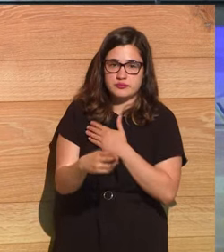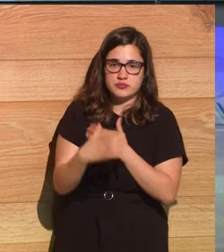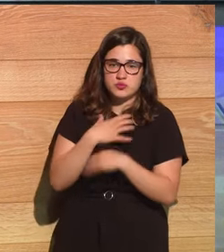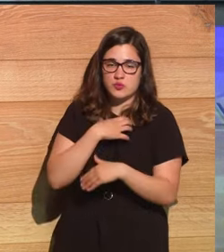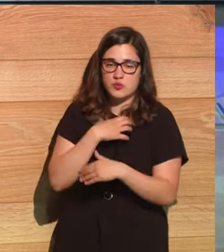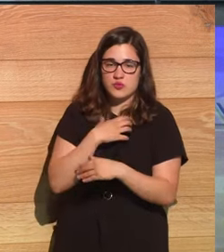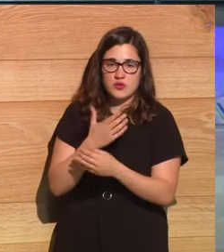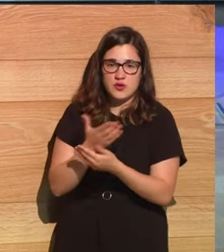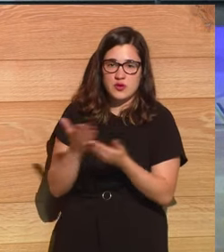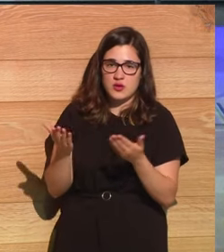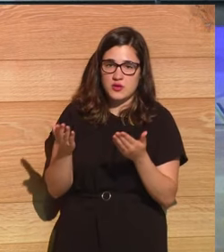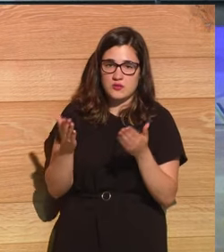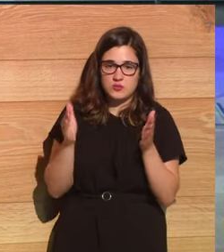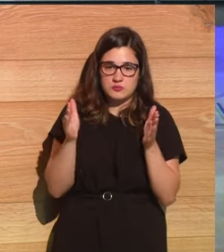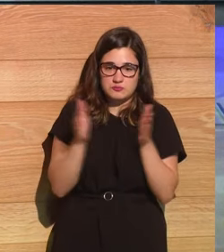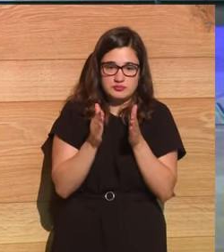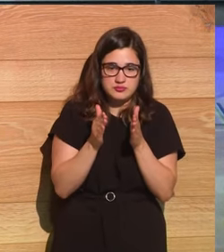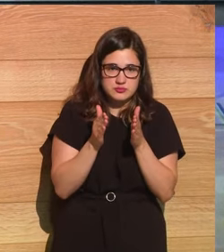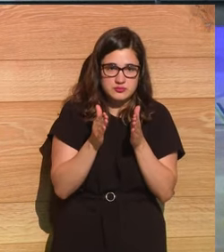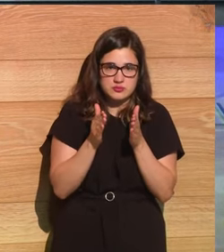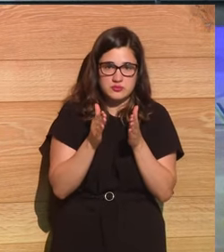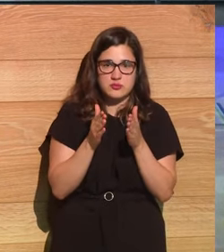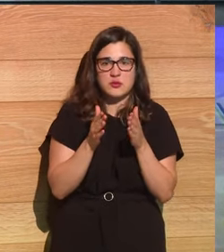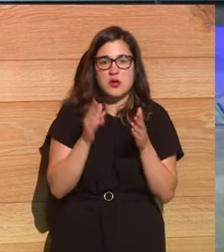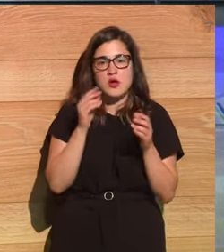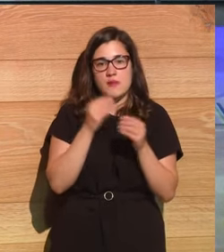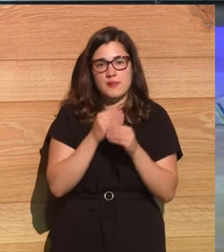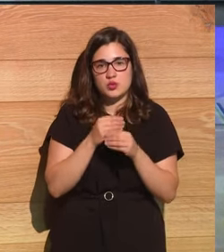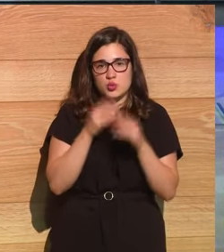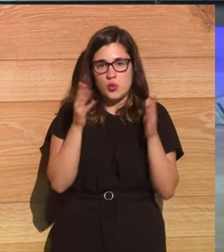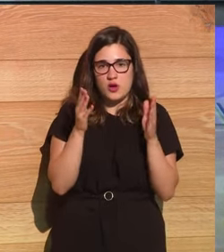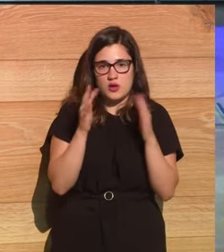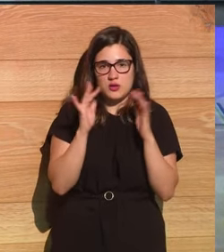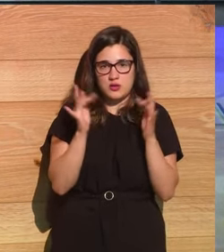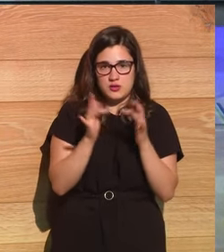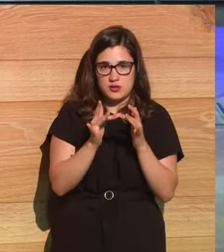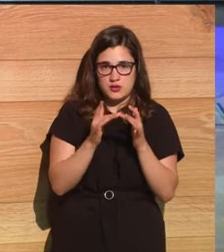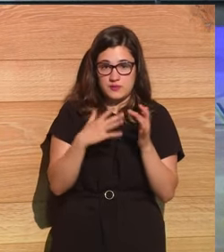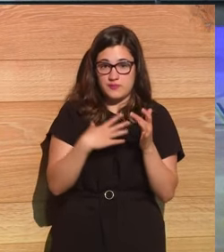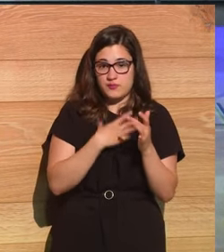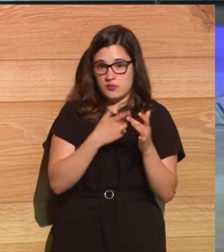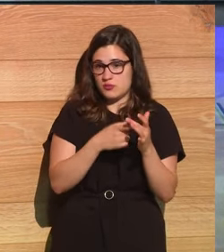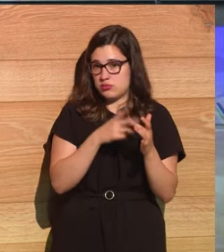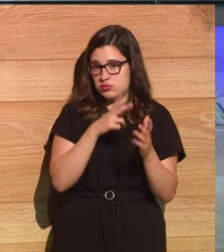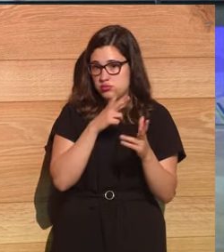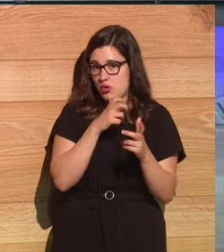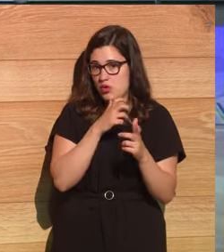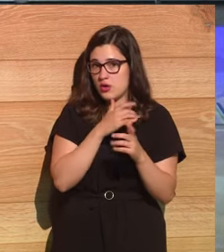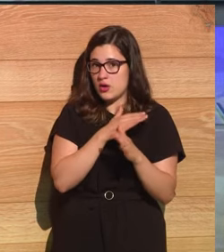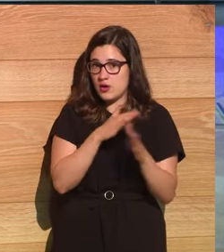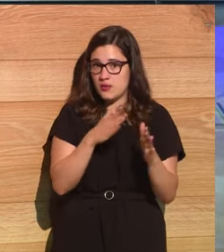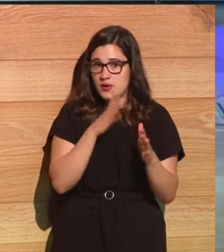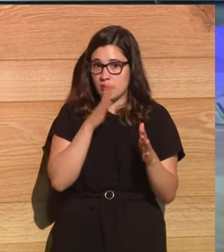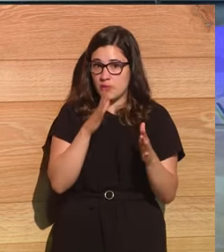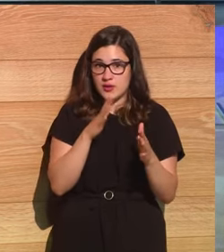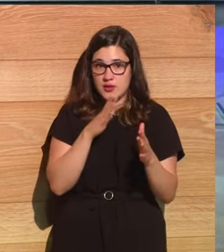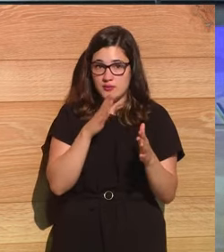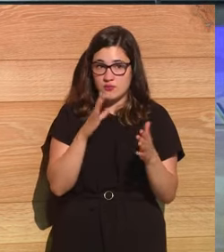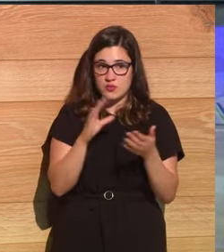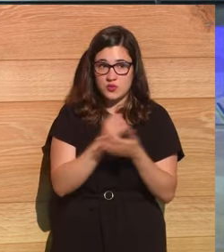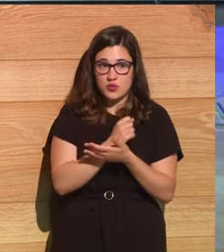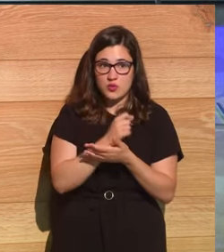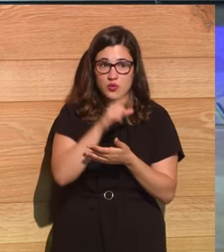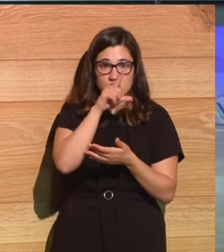completamente estrechado en un campo virtual. Un campo virtual que puede ser demoledor, porque te lo juegas todo a un